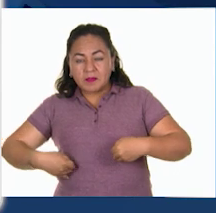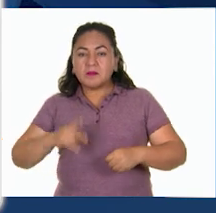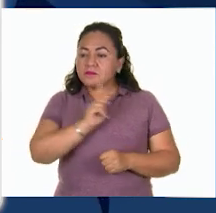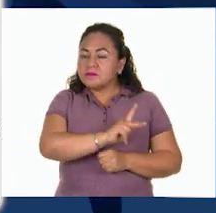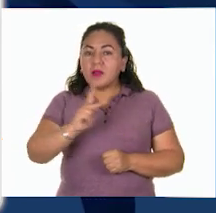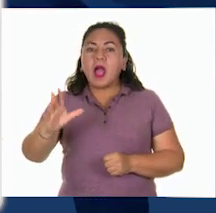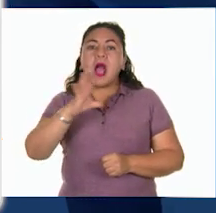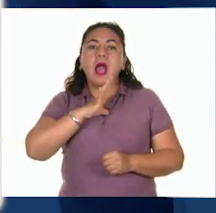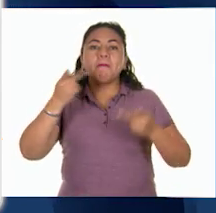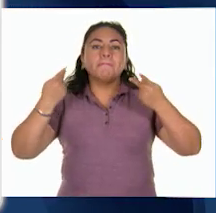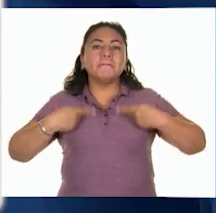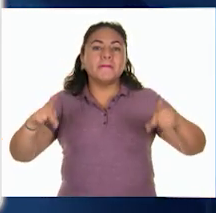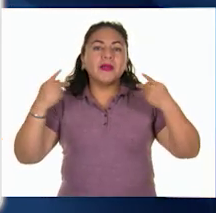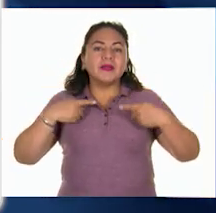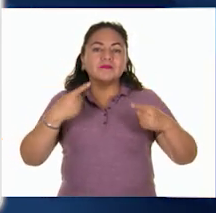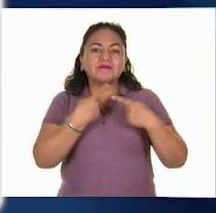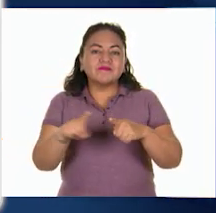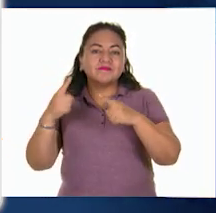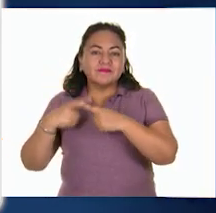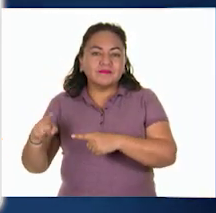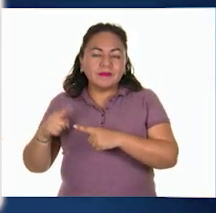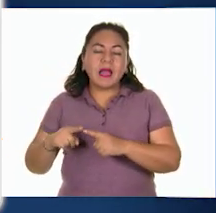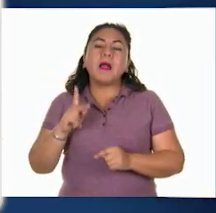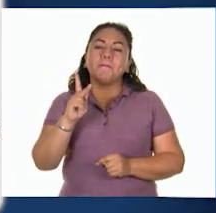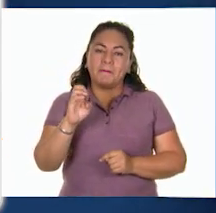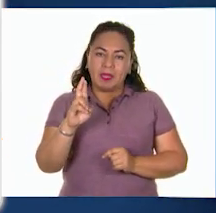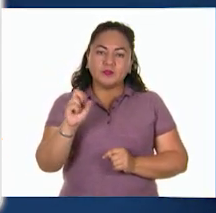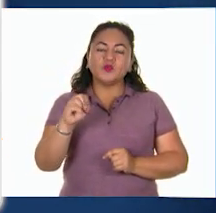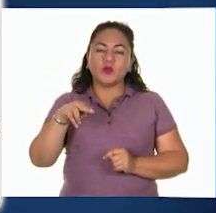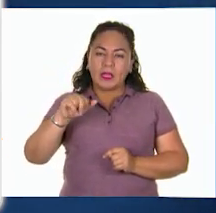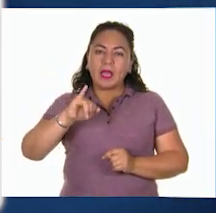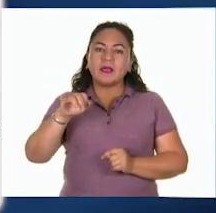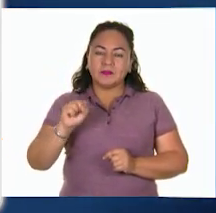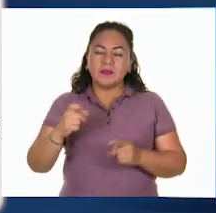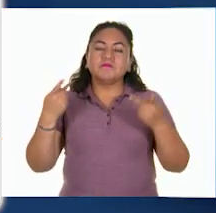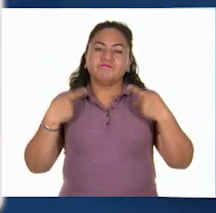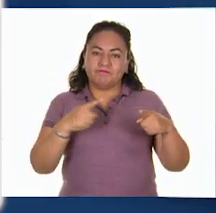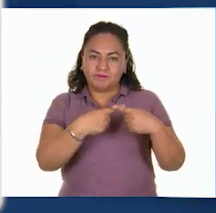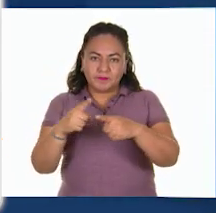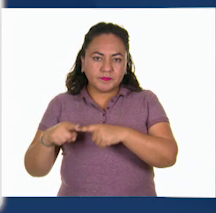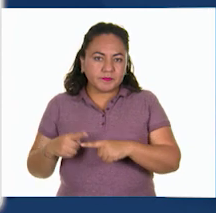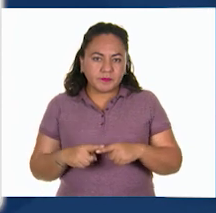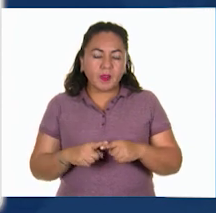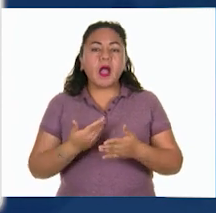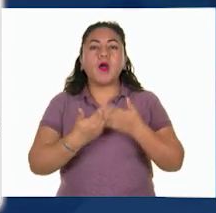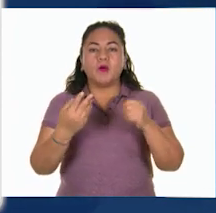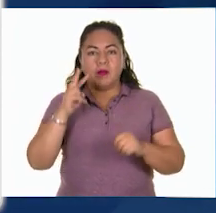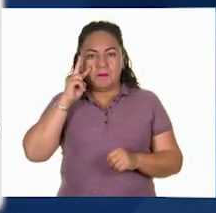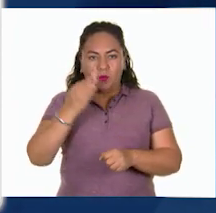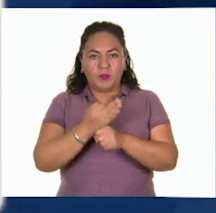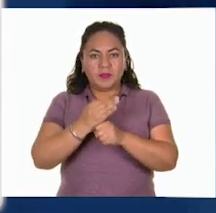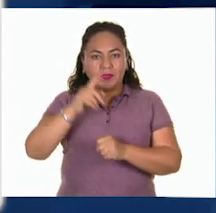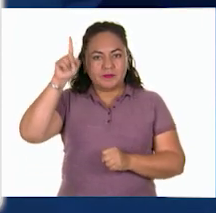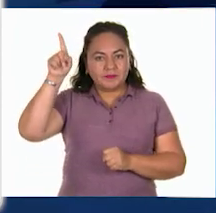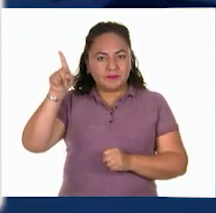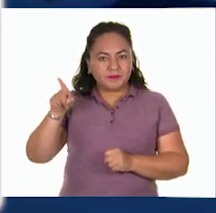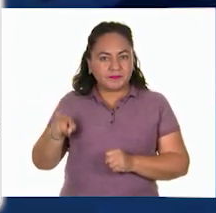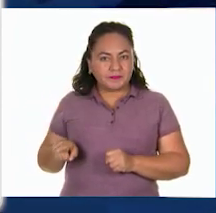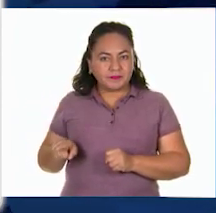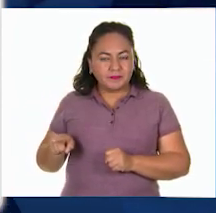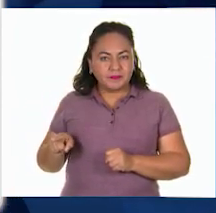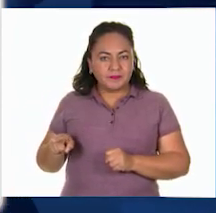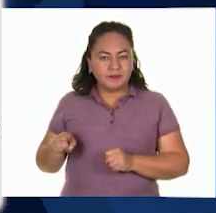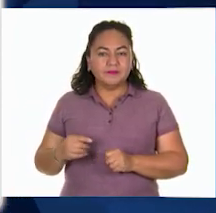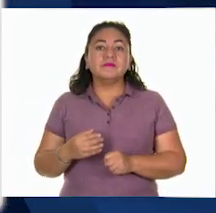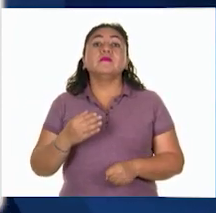tienen personajes. Así es, María. Veamos cómo quedaron nuestros elementos. A ver. Como ya